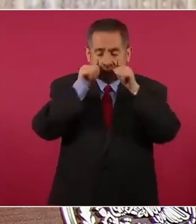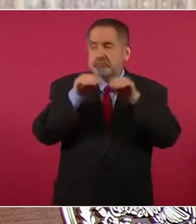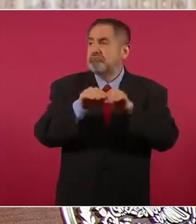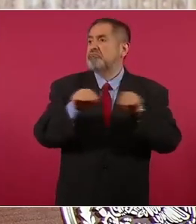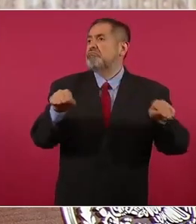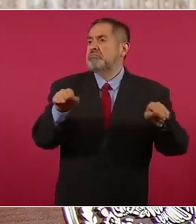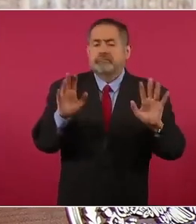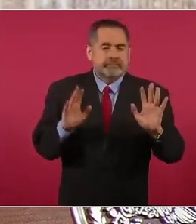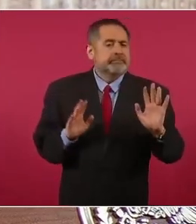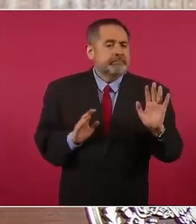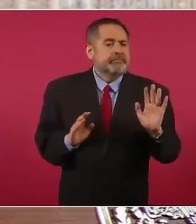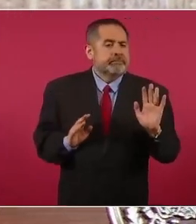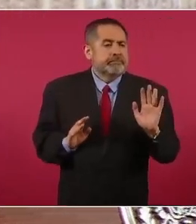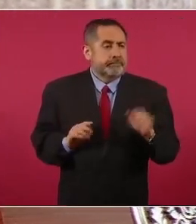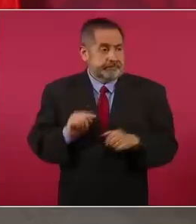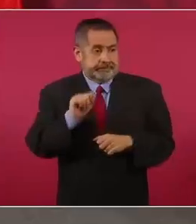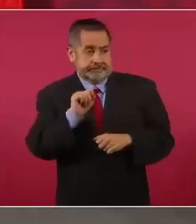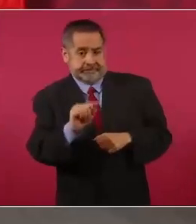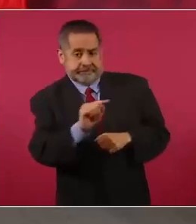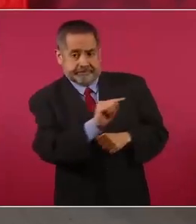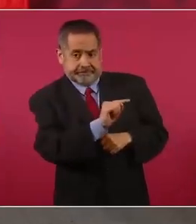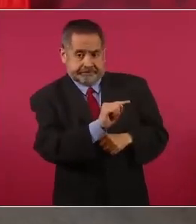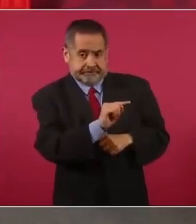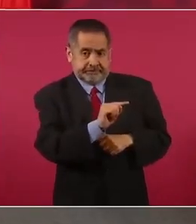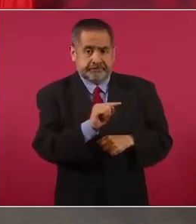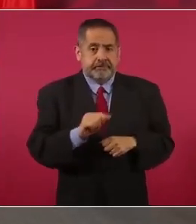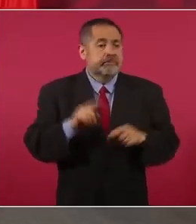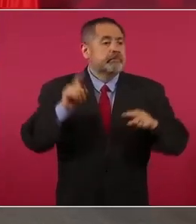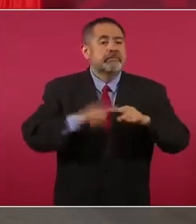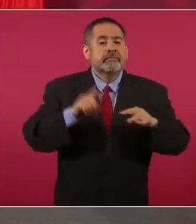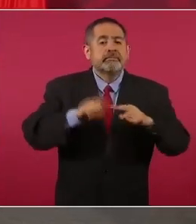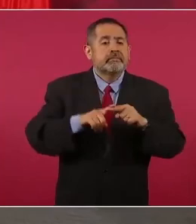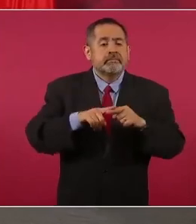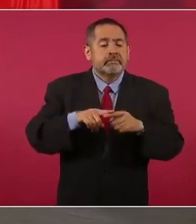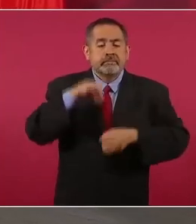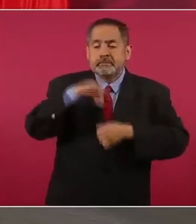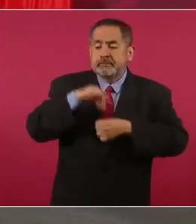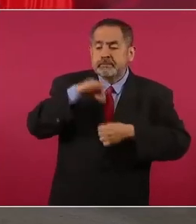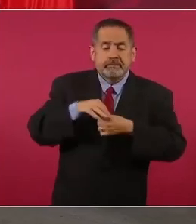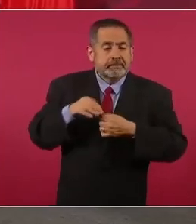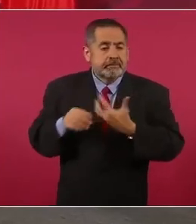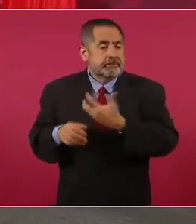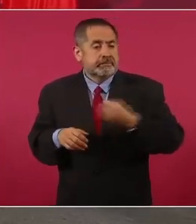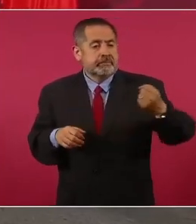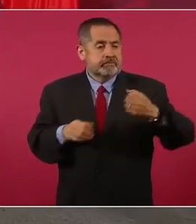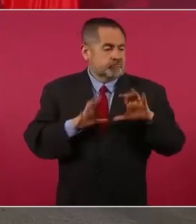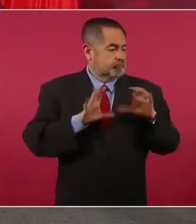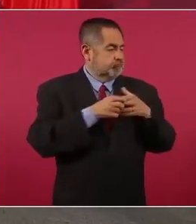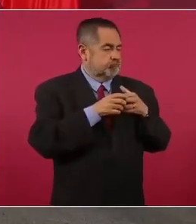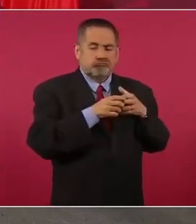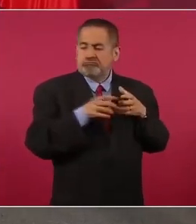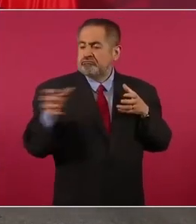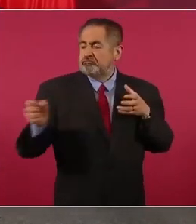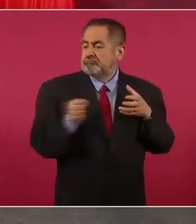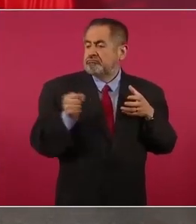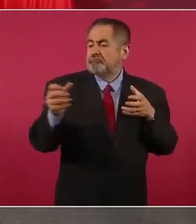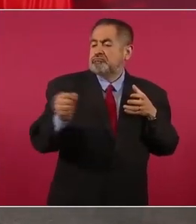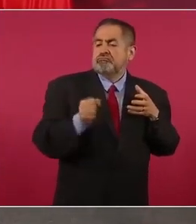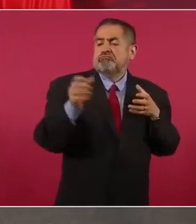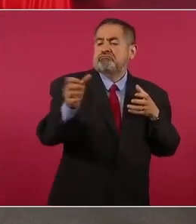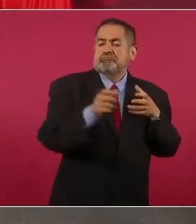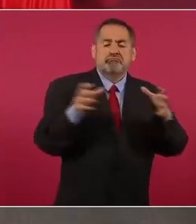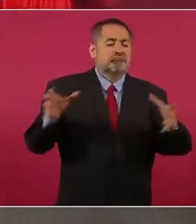y que estas autoridades, en vez de ser nombradas por las cúpulas del poder económico y del poder